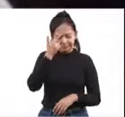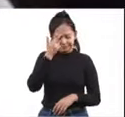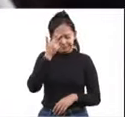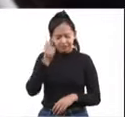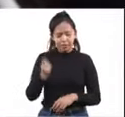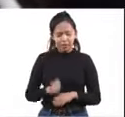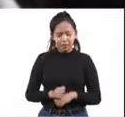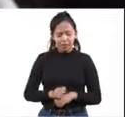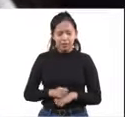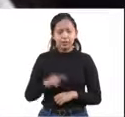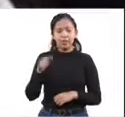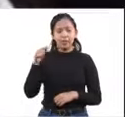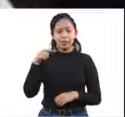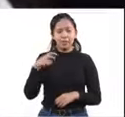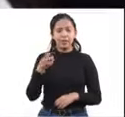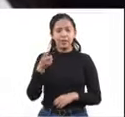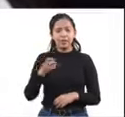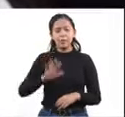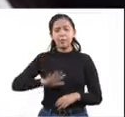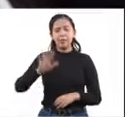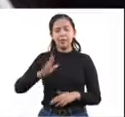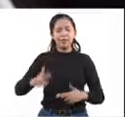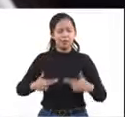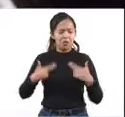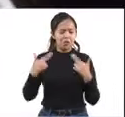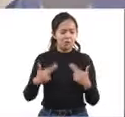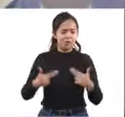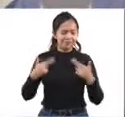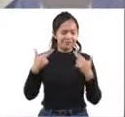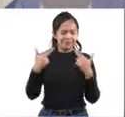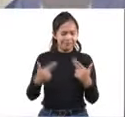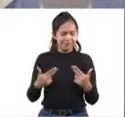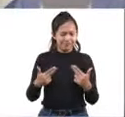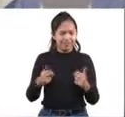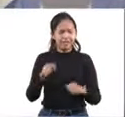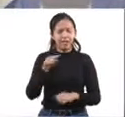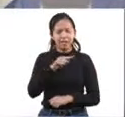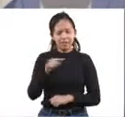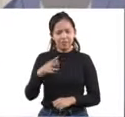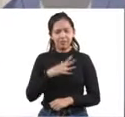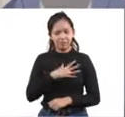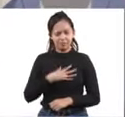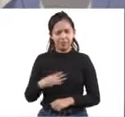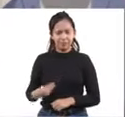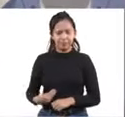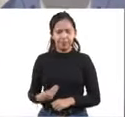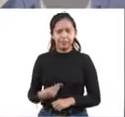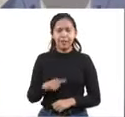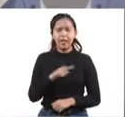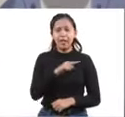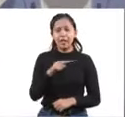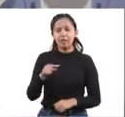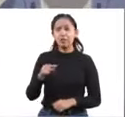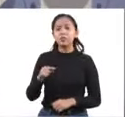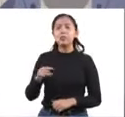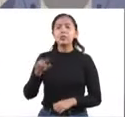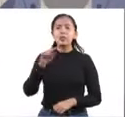esa era la mayor herencia que podría dejarle a sus hijos, el conocimiento de su